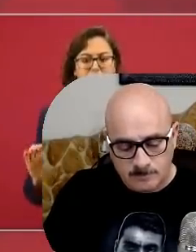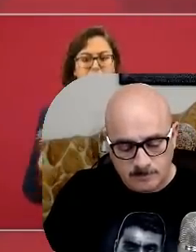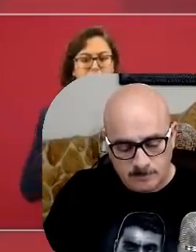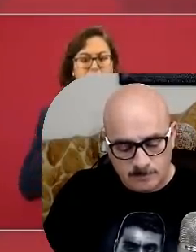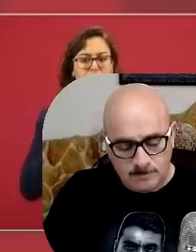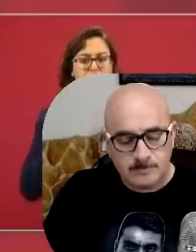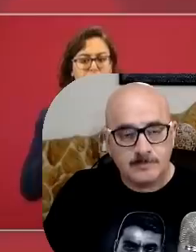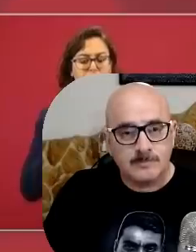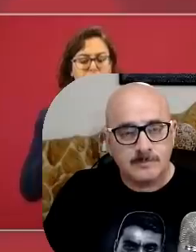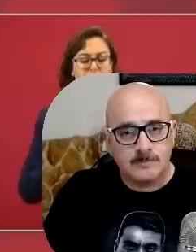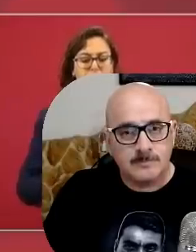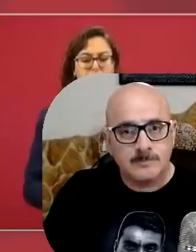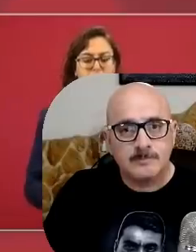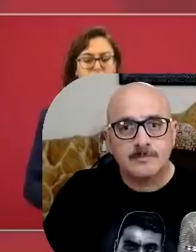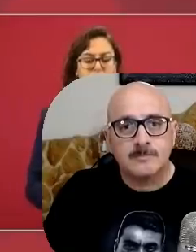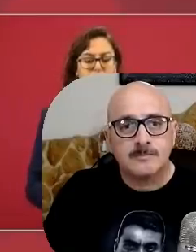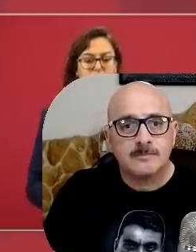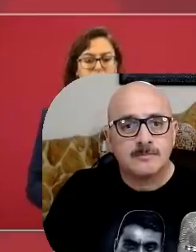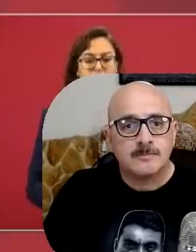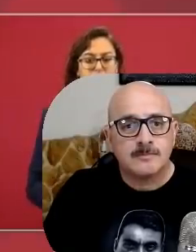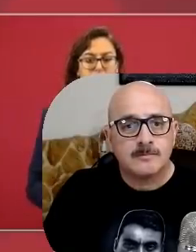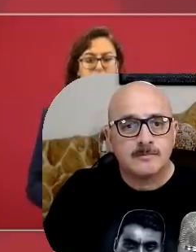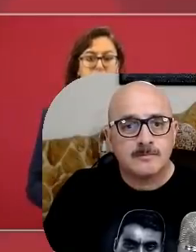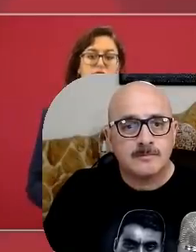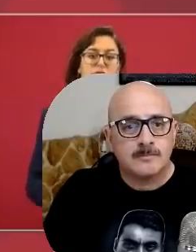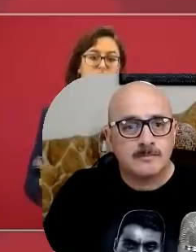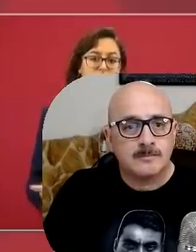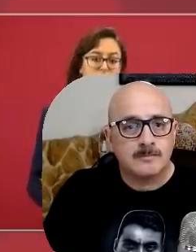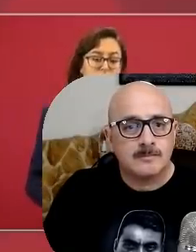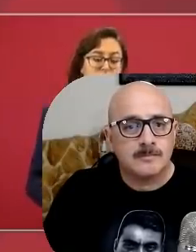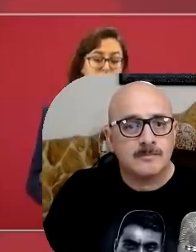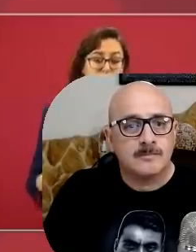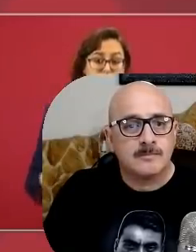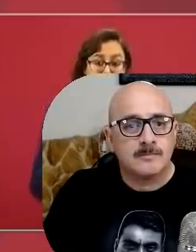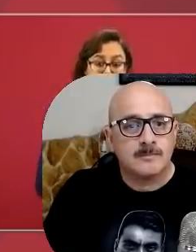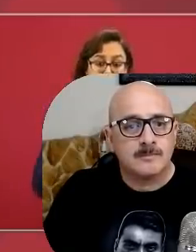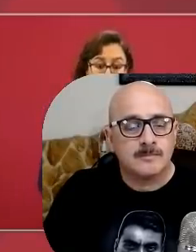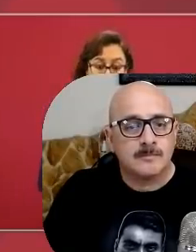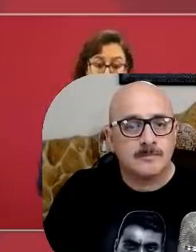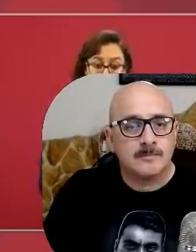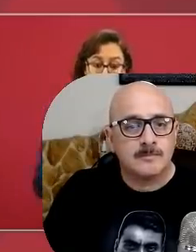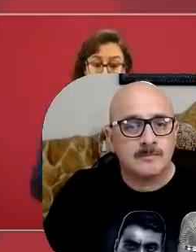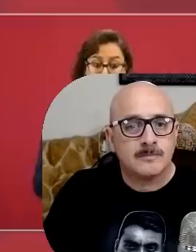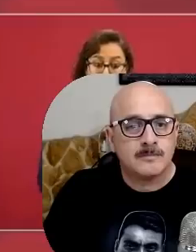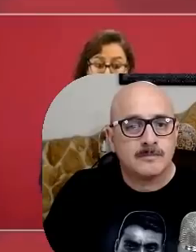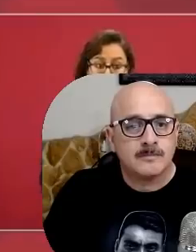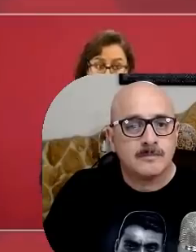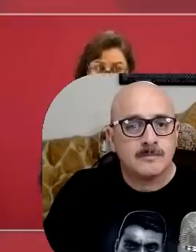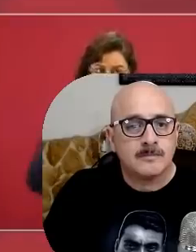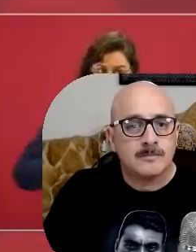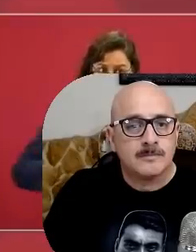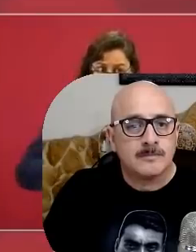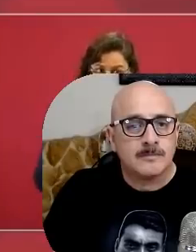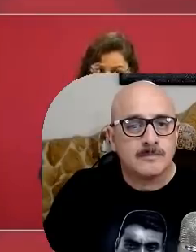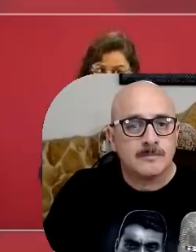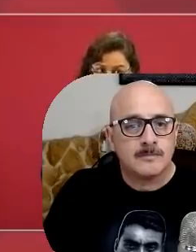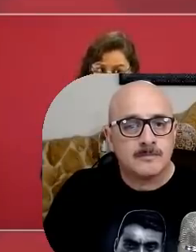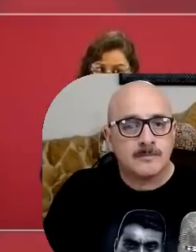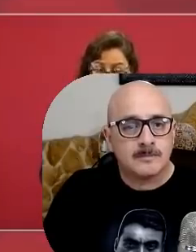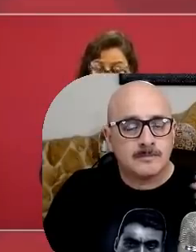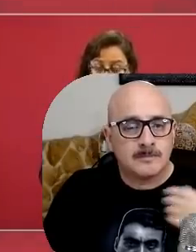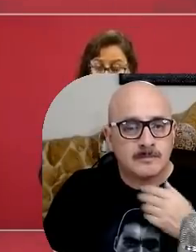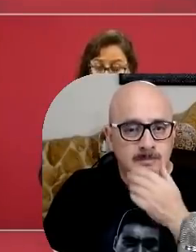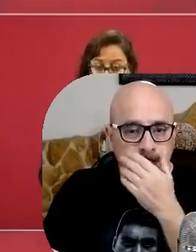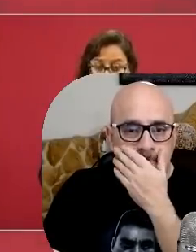y decirle a los simpatizantes del gobierno, simpatizantes de